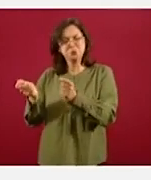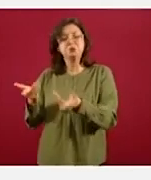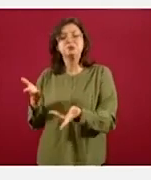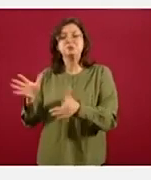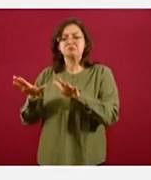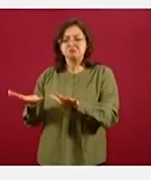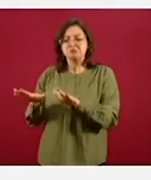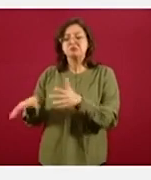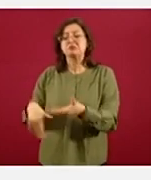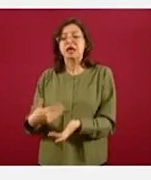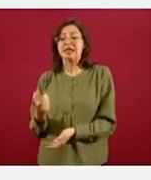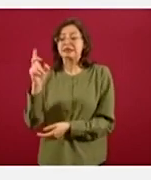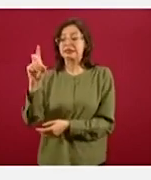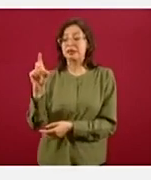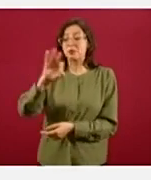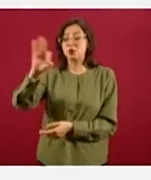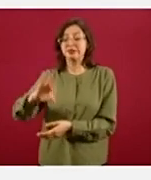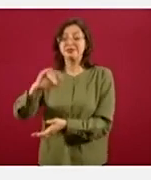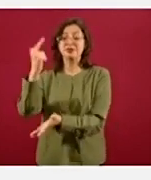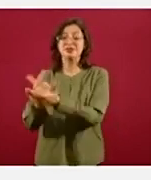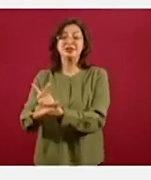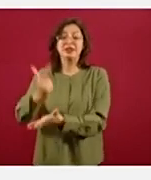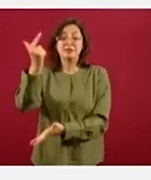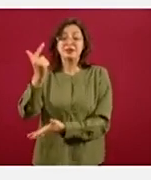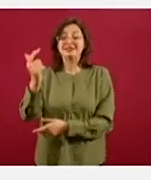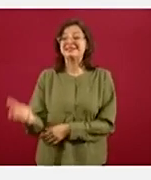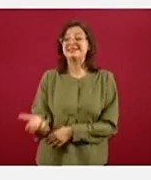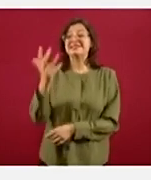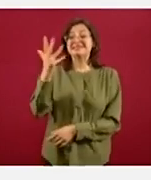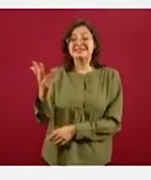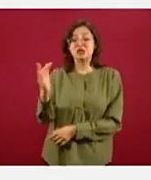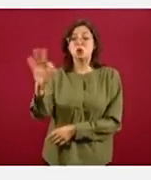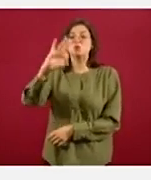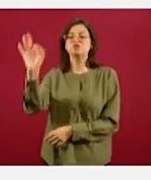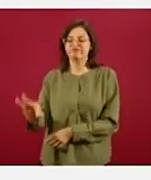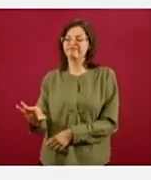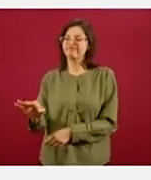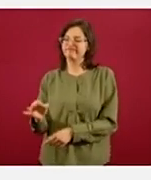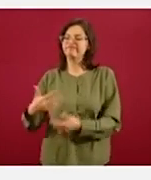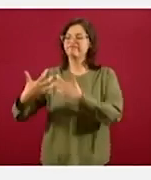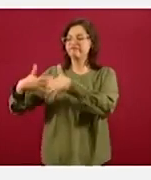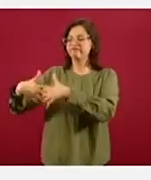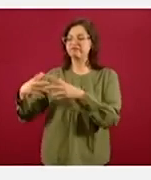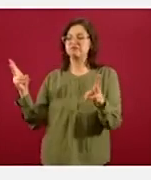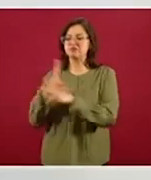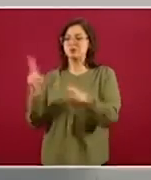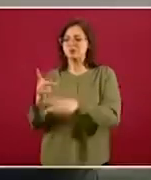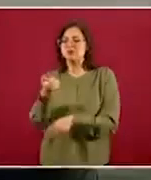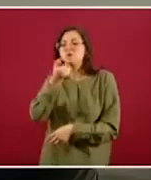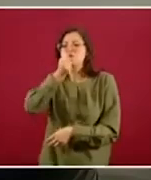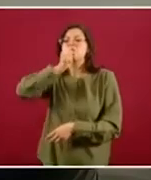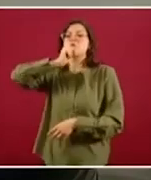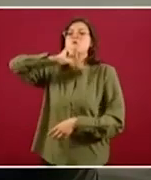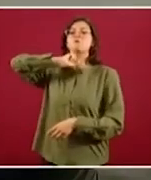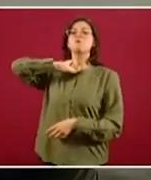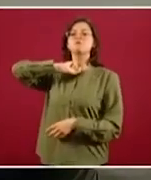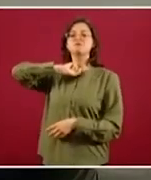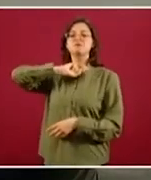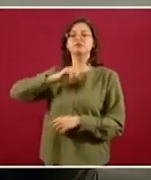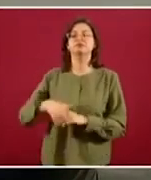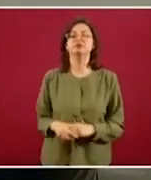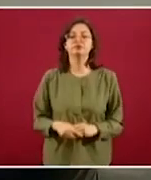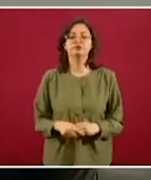como graves y el 5% han requerido de una intubación. La siguiente, por favor.